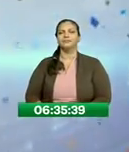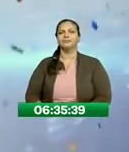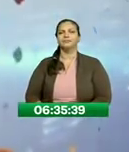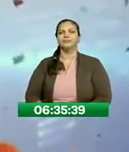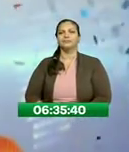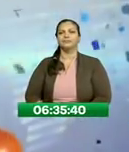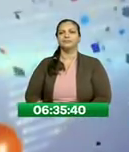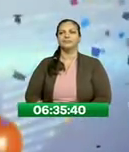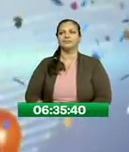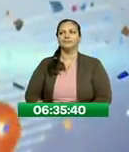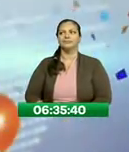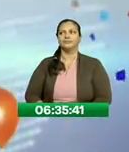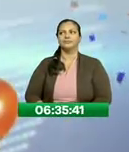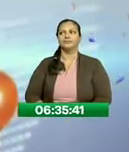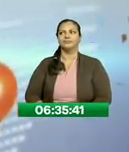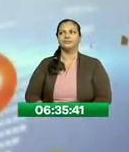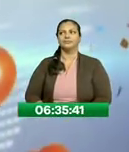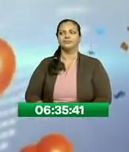Vea este filete.